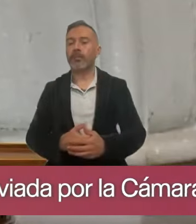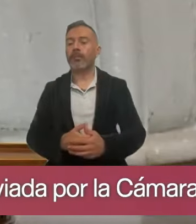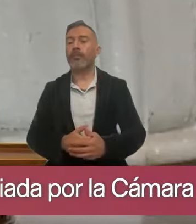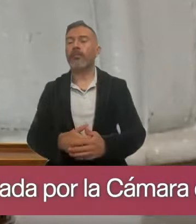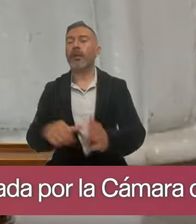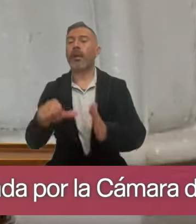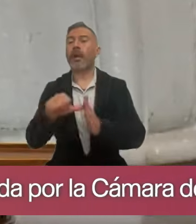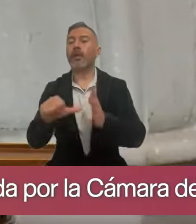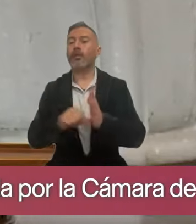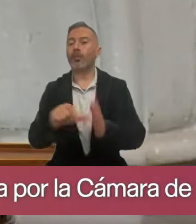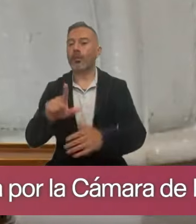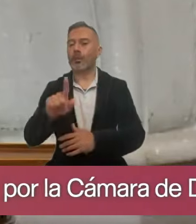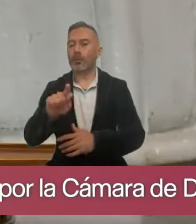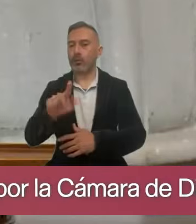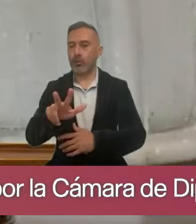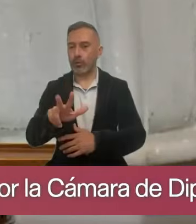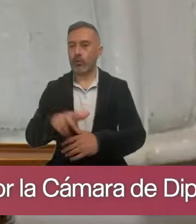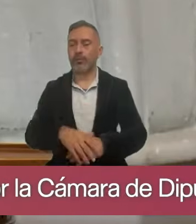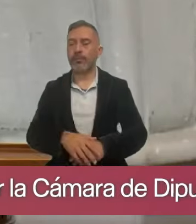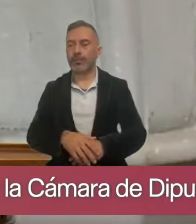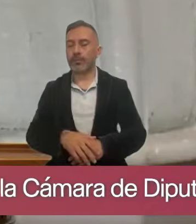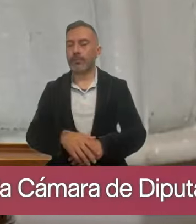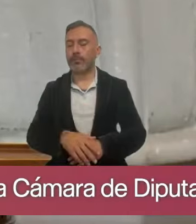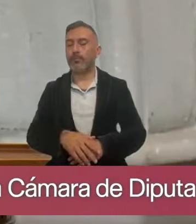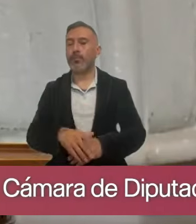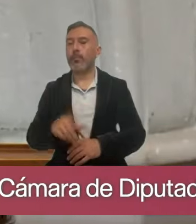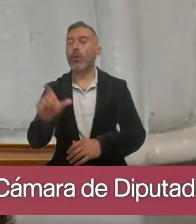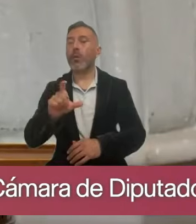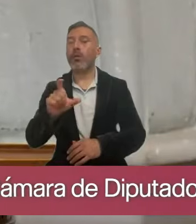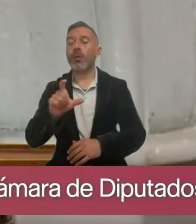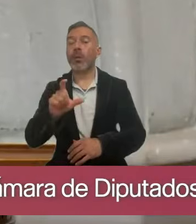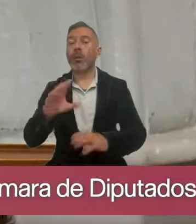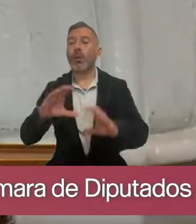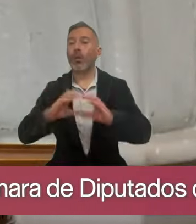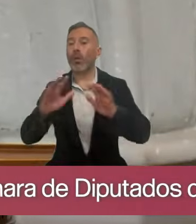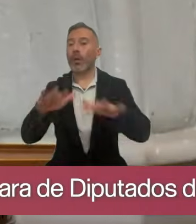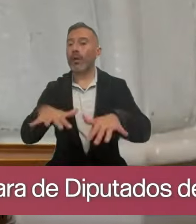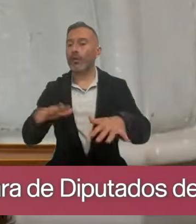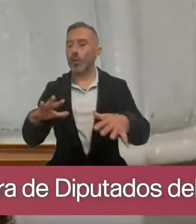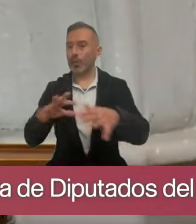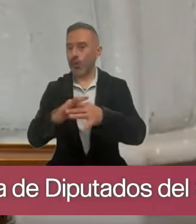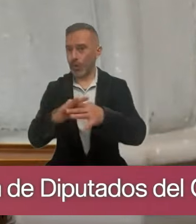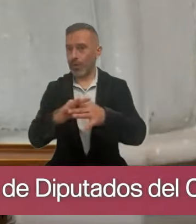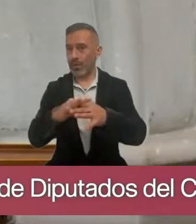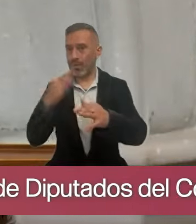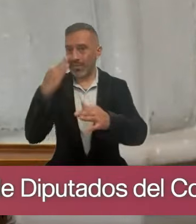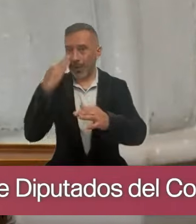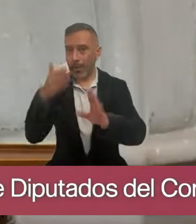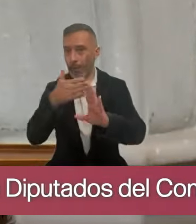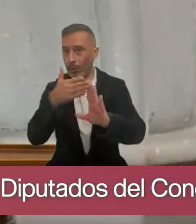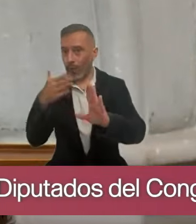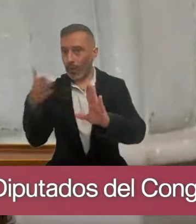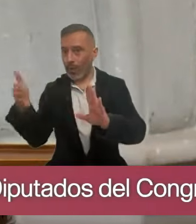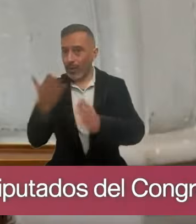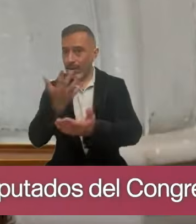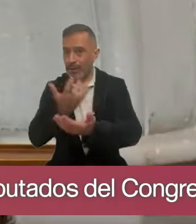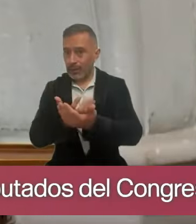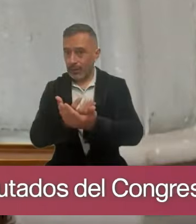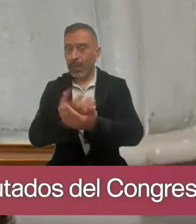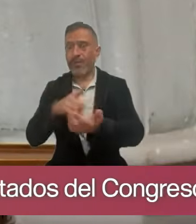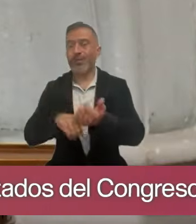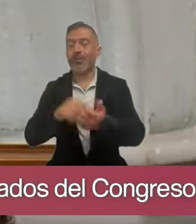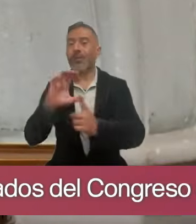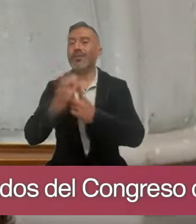Artículo 78. Durante los recesos del Congreso de la Unión habrá una comisión permanente compuesta de 37